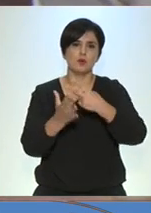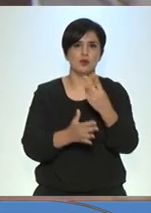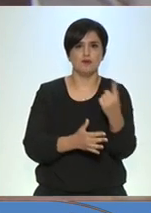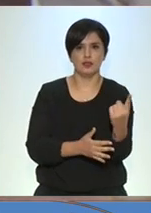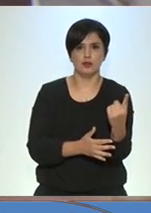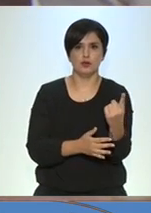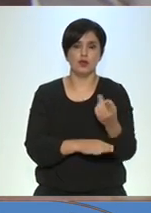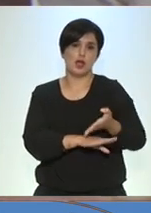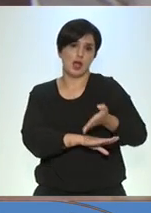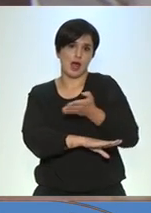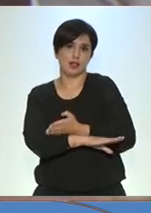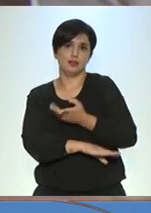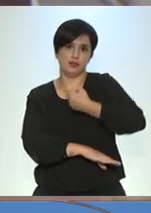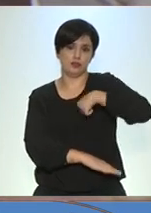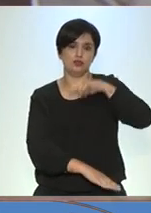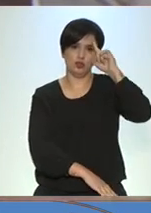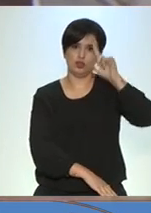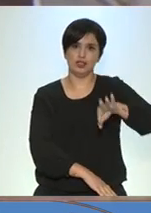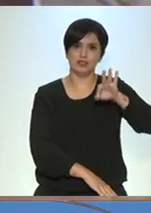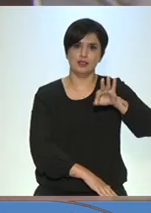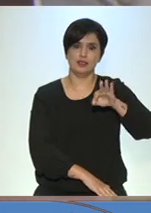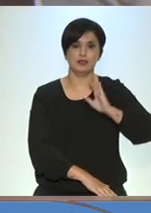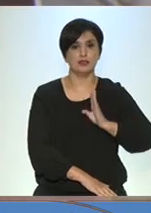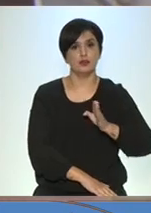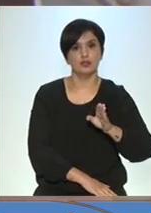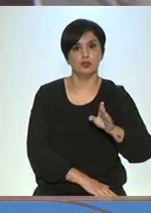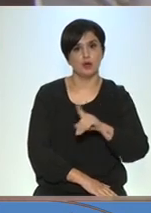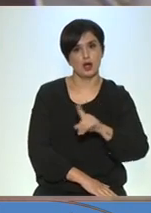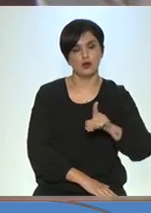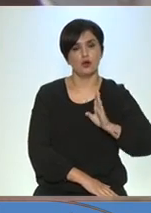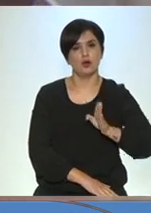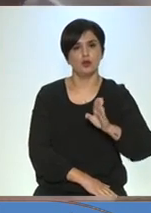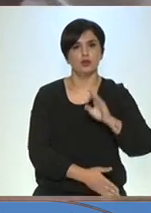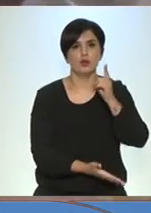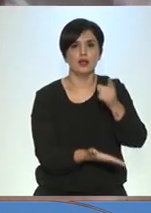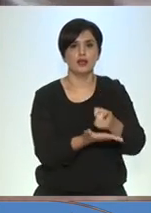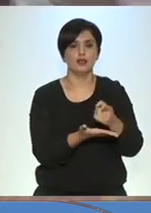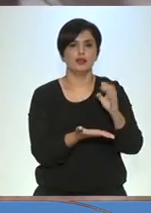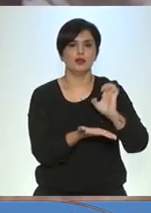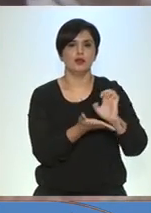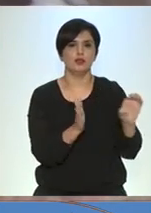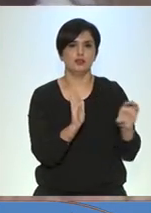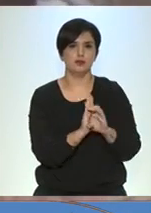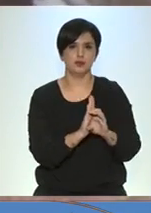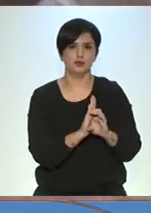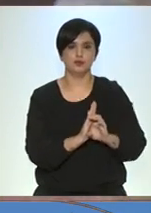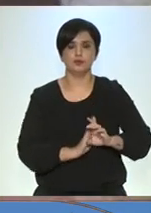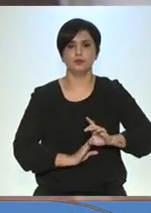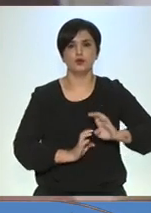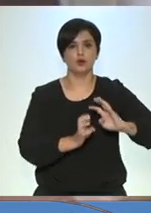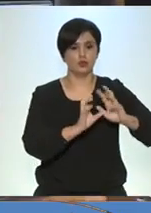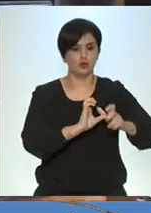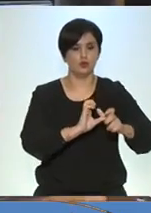antes, en mi opinión, de pronunciarnos respecto de la continuidad de este estado excepcional. He dicho, señora Presidenta.